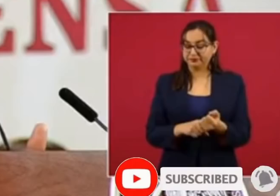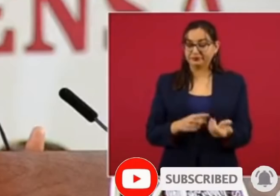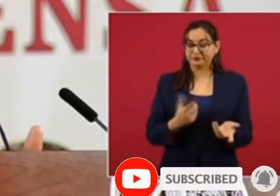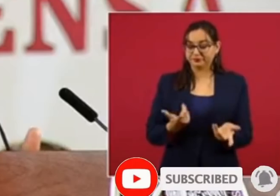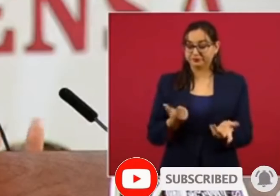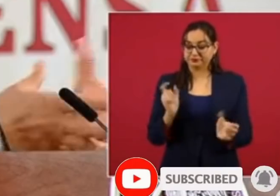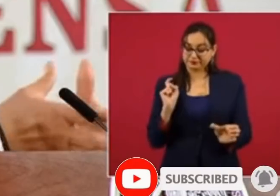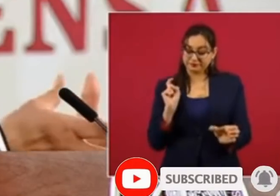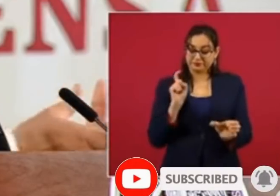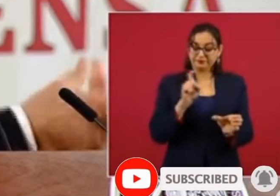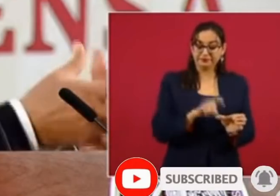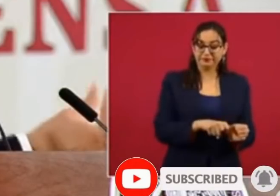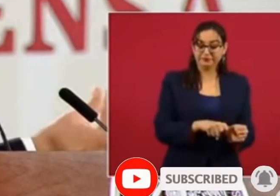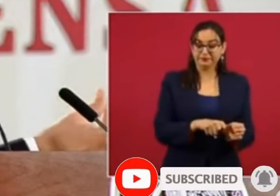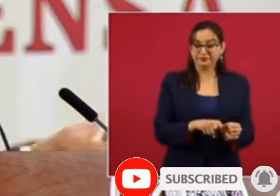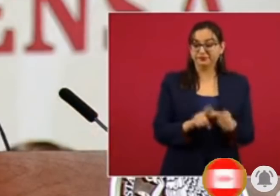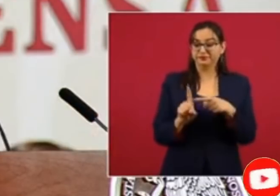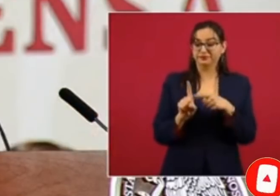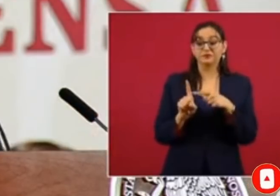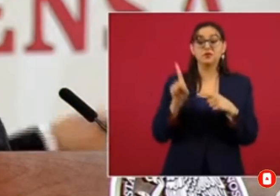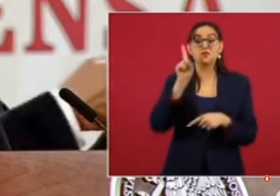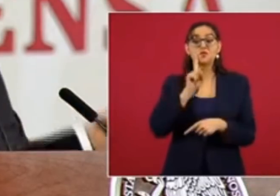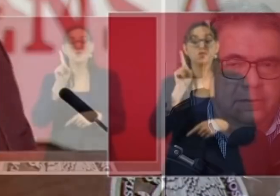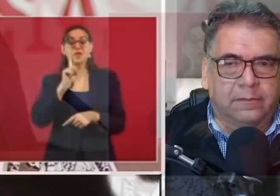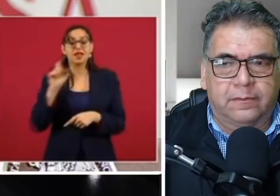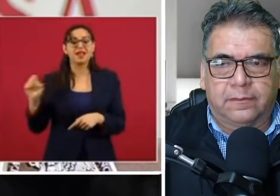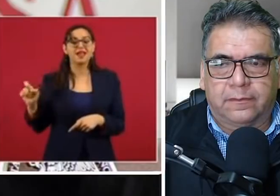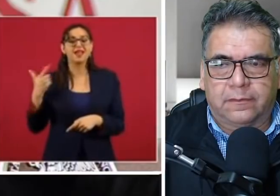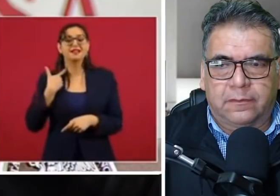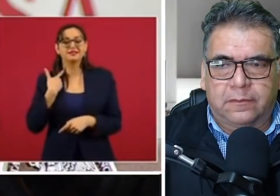que era secretaria de Energía,